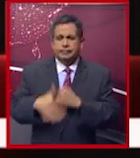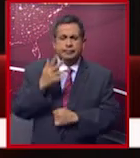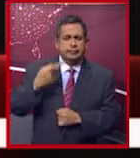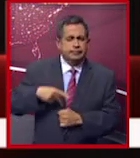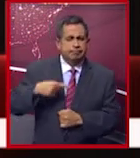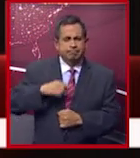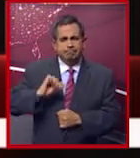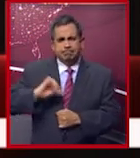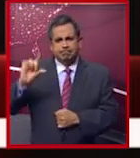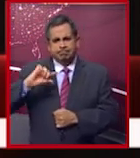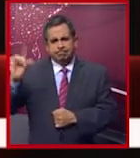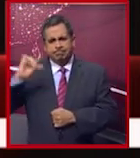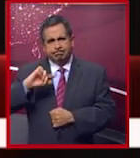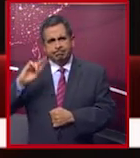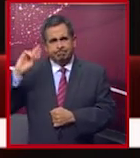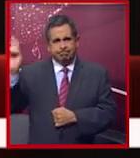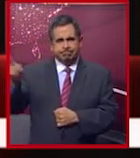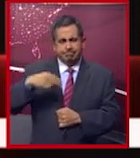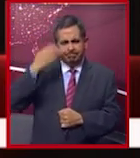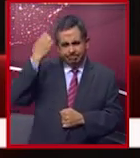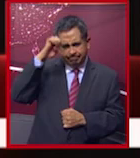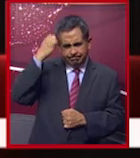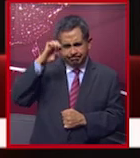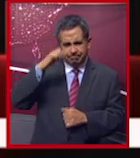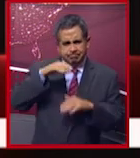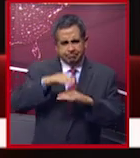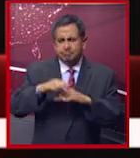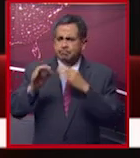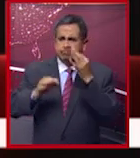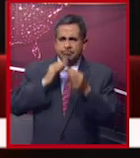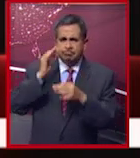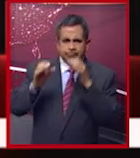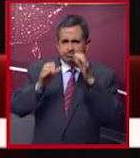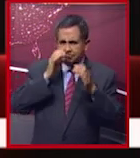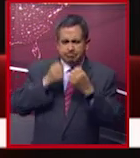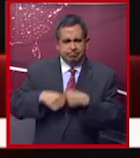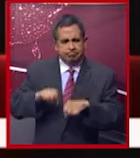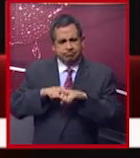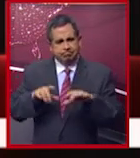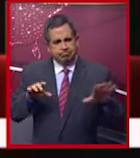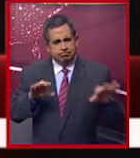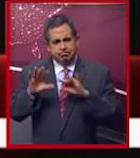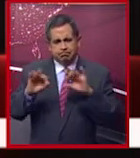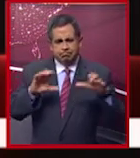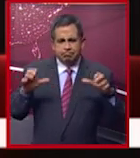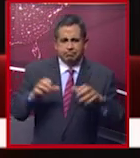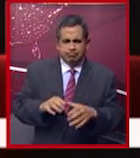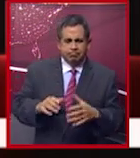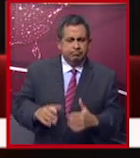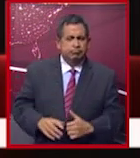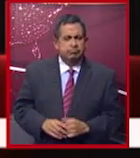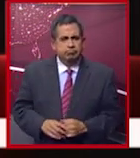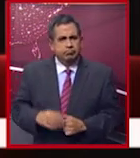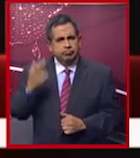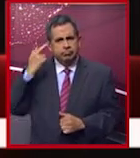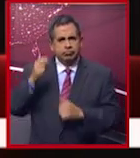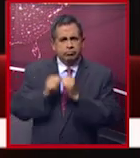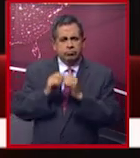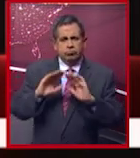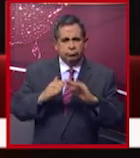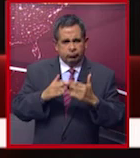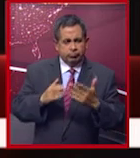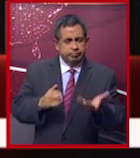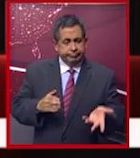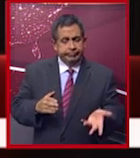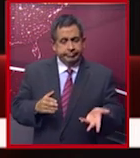personas de prestigio profesional en el campo de los medios de comunicación y radios comunitarias. Este